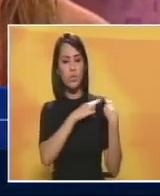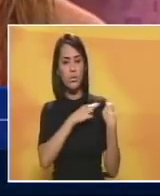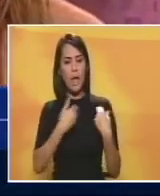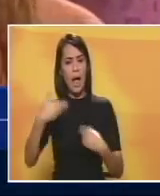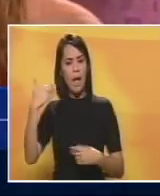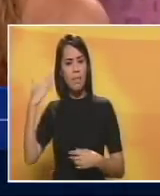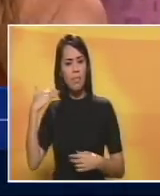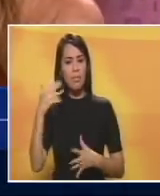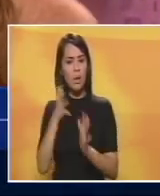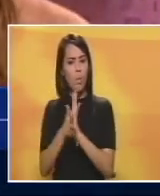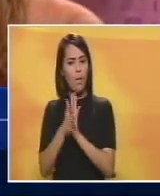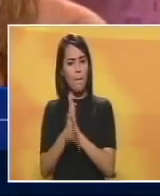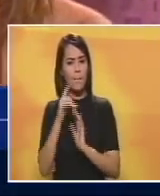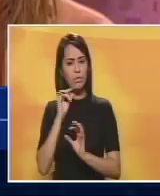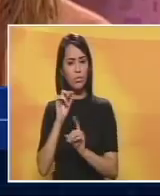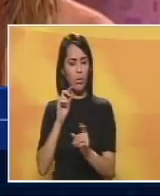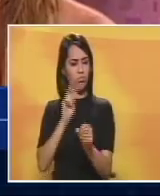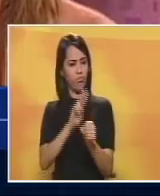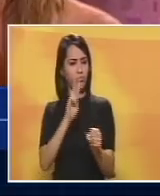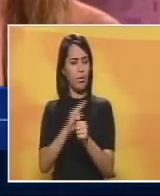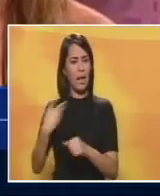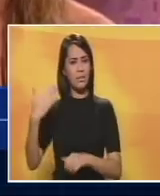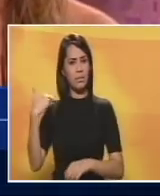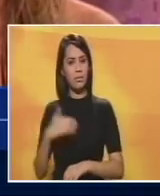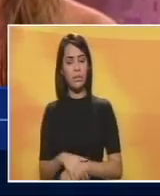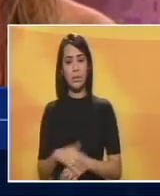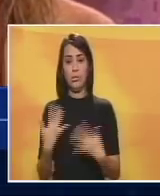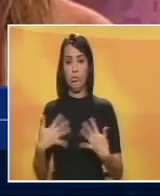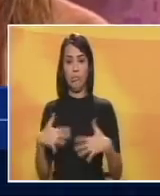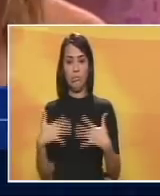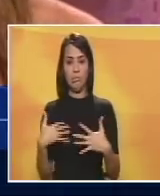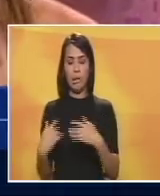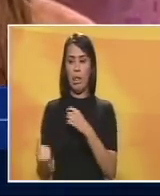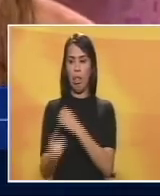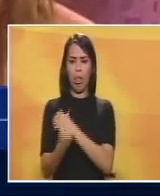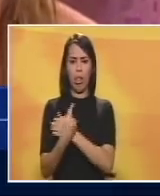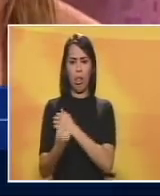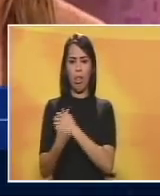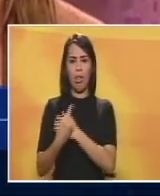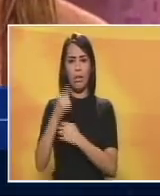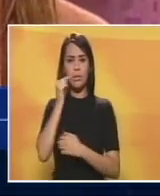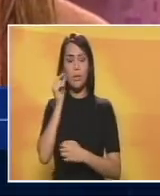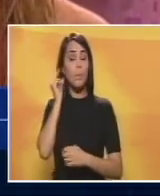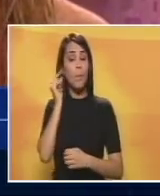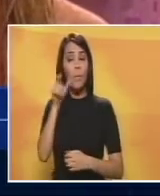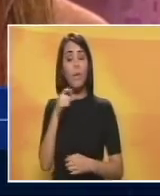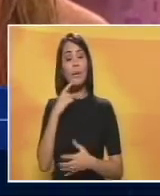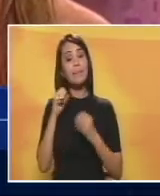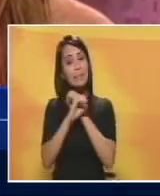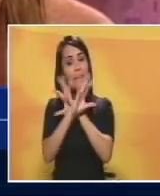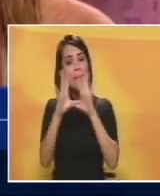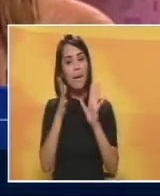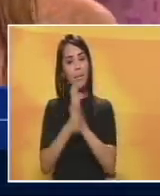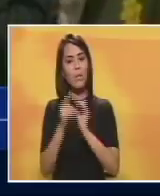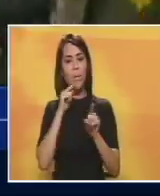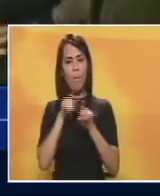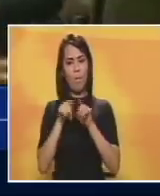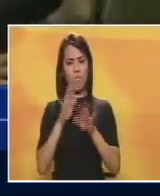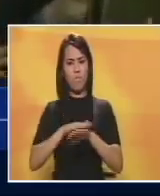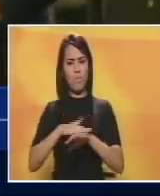que ocurrieron los incidentes. Esto generó múltiples reacciones en su contra y Lohan tuvo que aclarar el sentido de sus